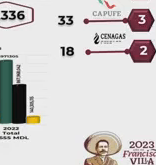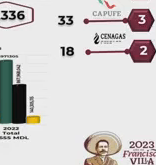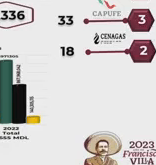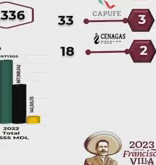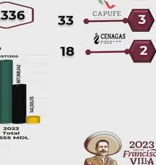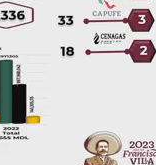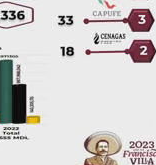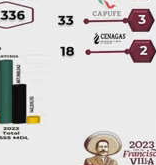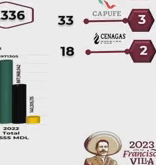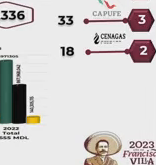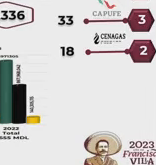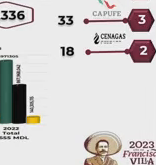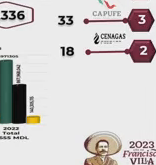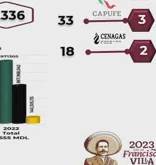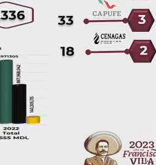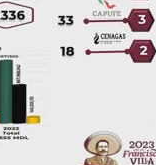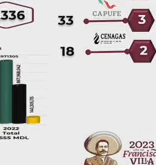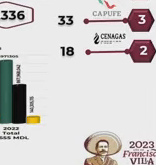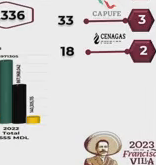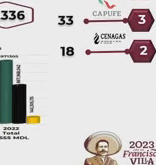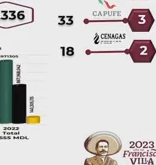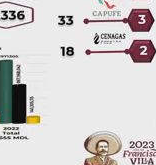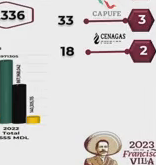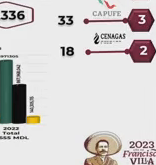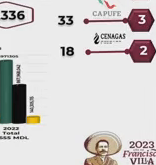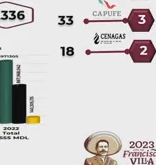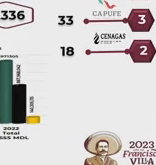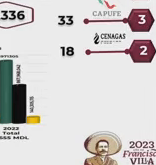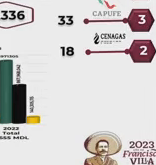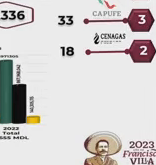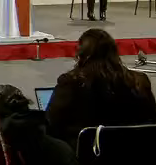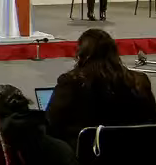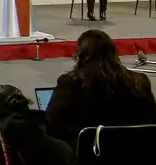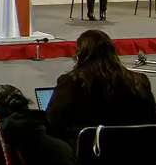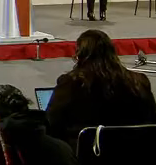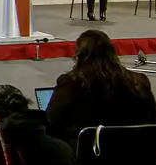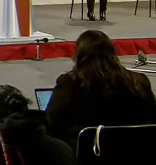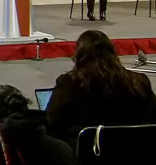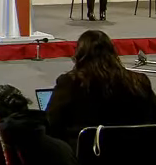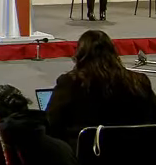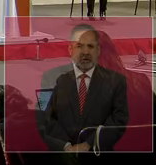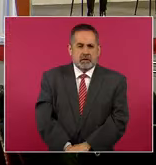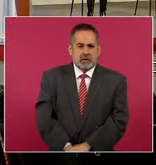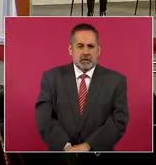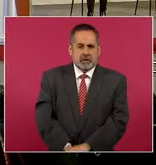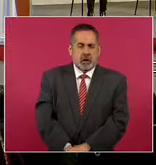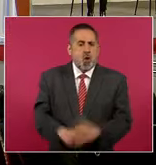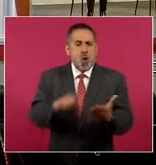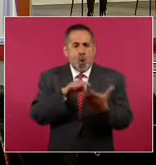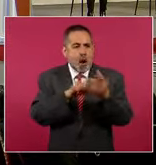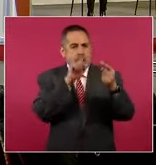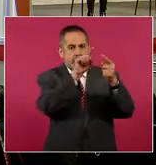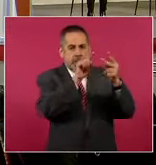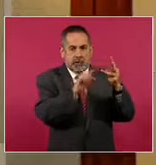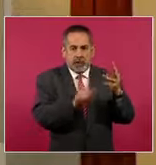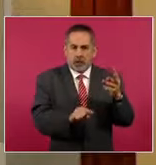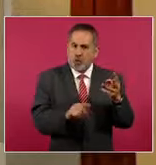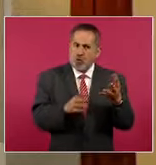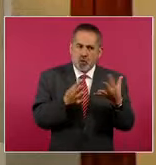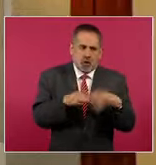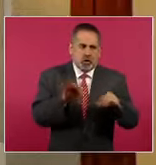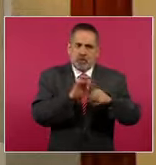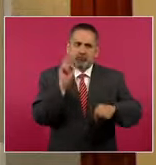Nucleares. Son instalaciones que se van identificando, que por su importancia debe de